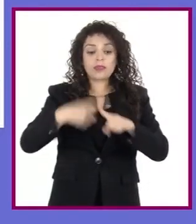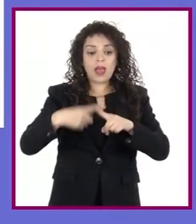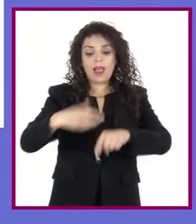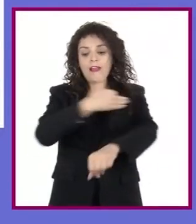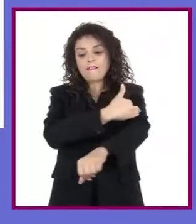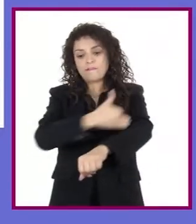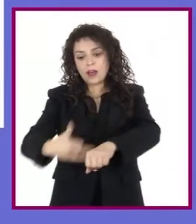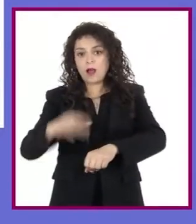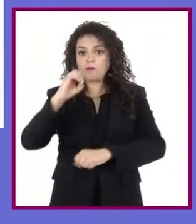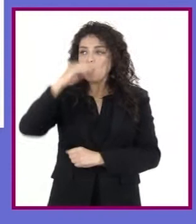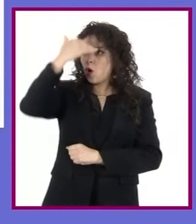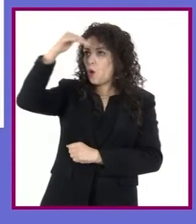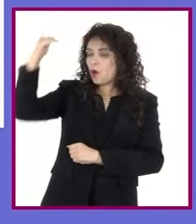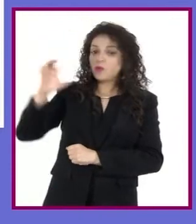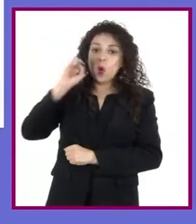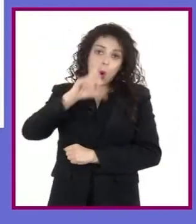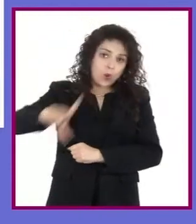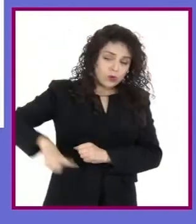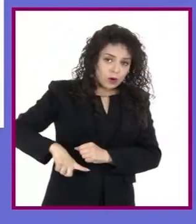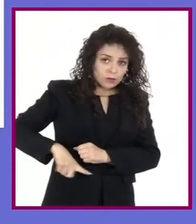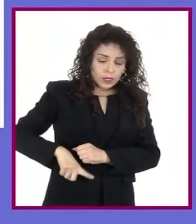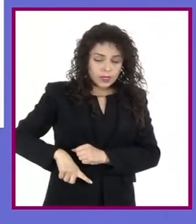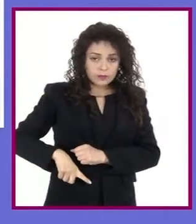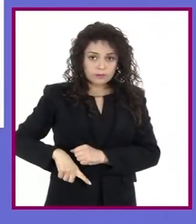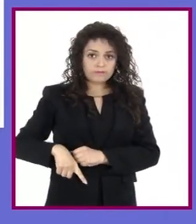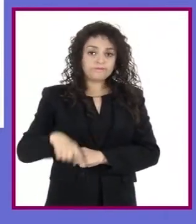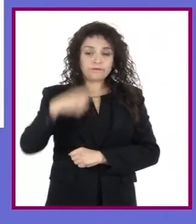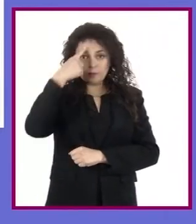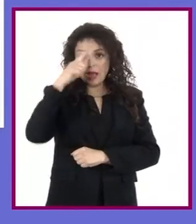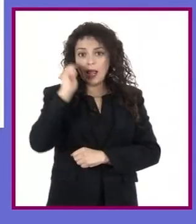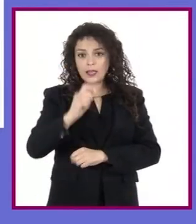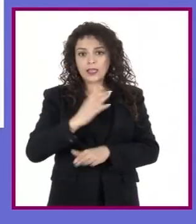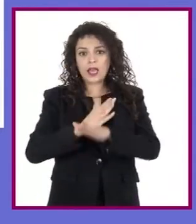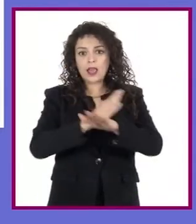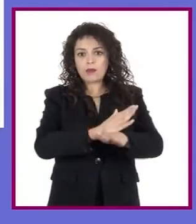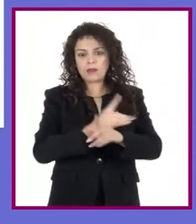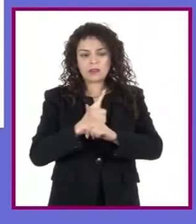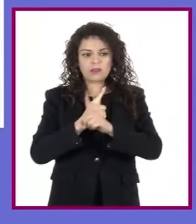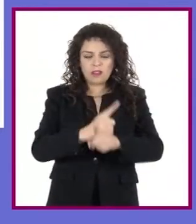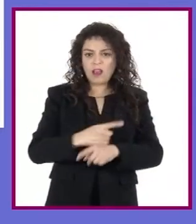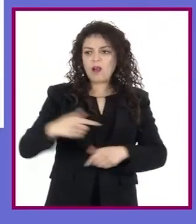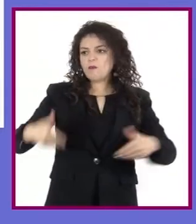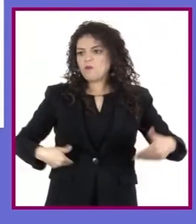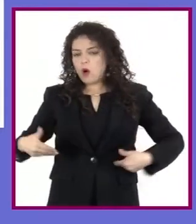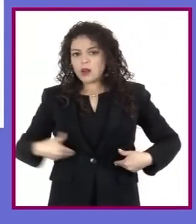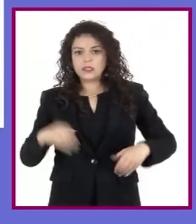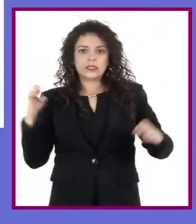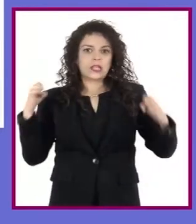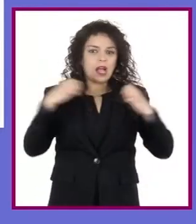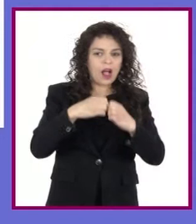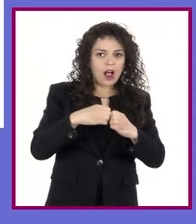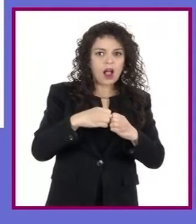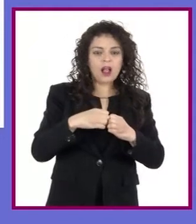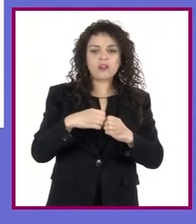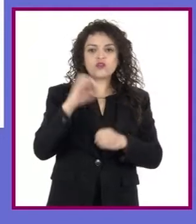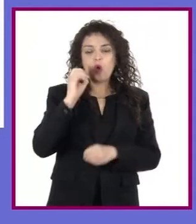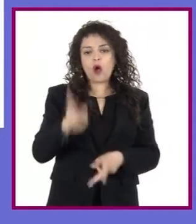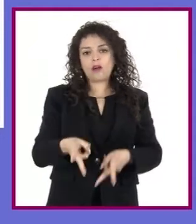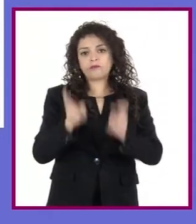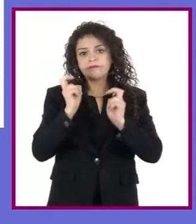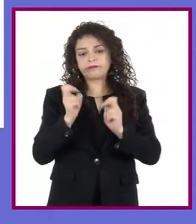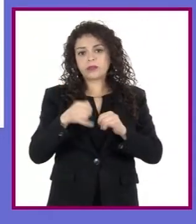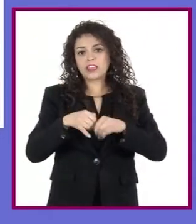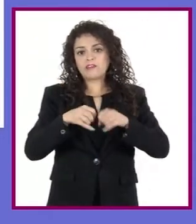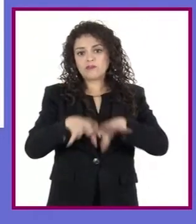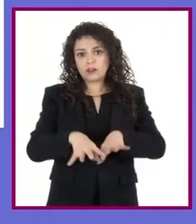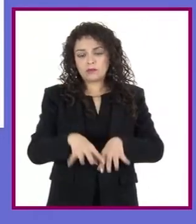adultos cercanos y los gobiernos, para evitar el acoso, la intimidación, el engaño, el robo de información, los